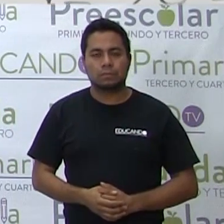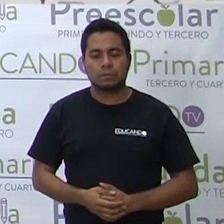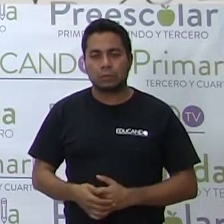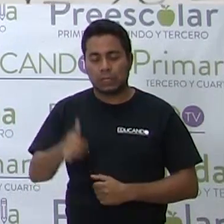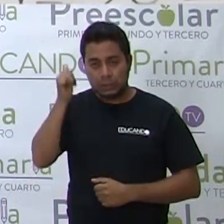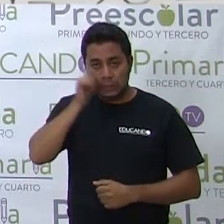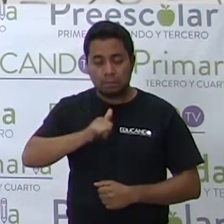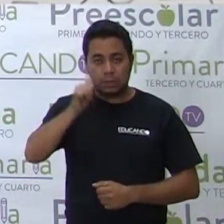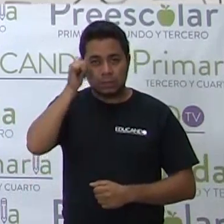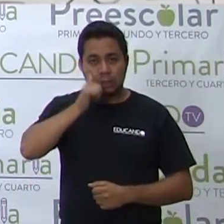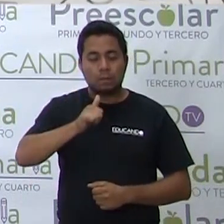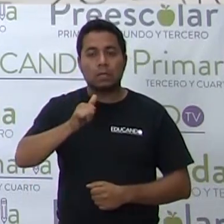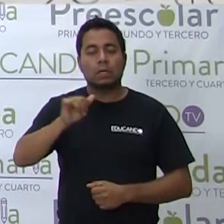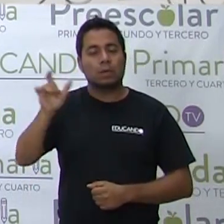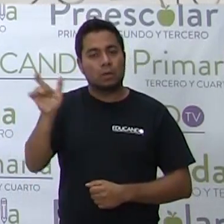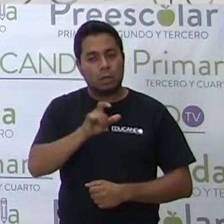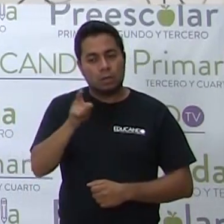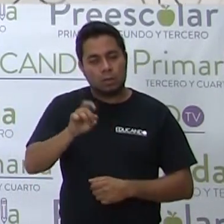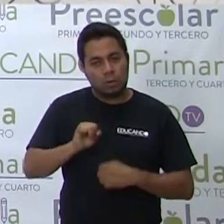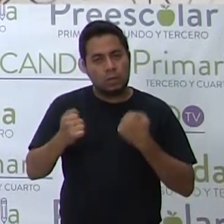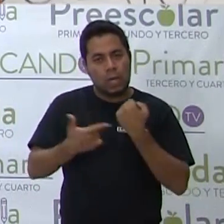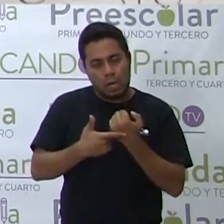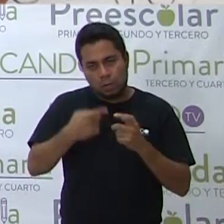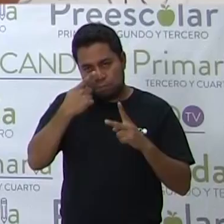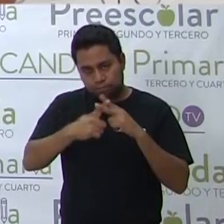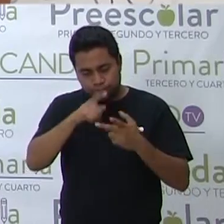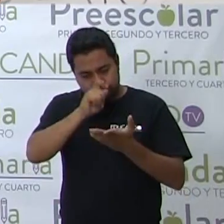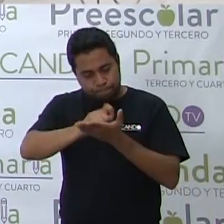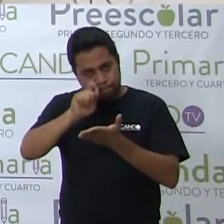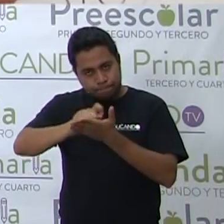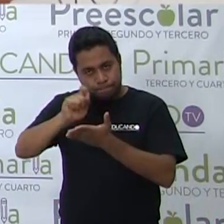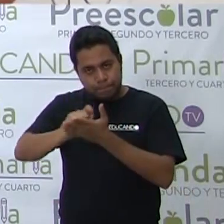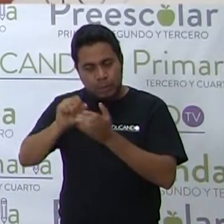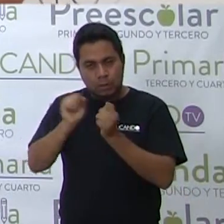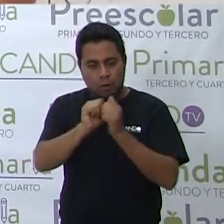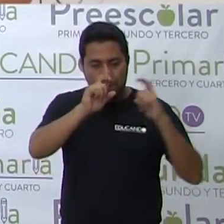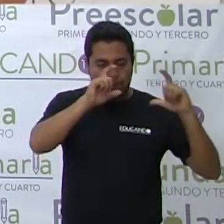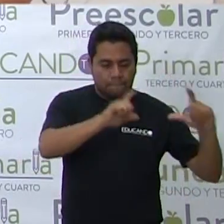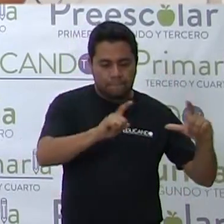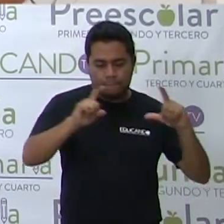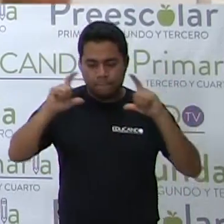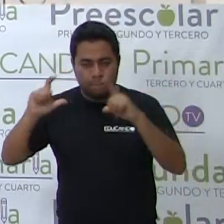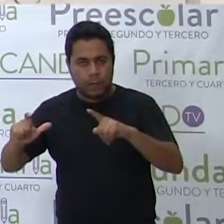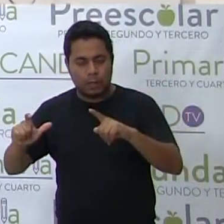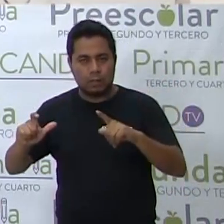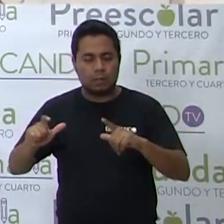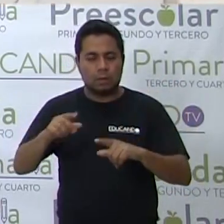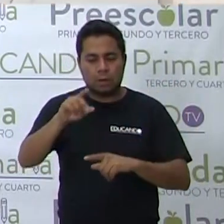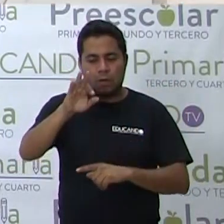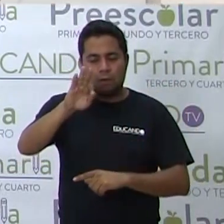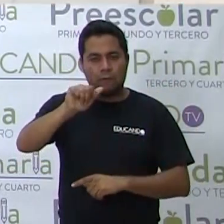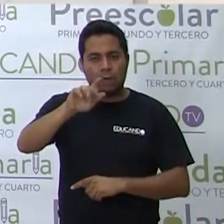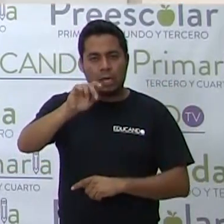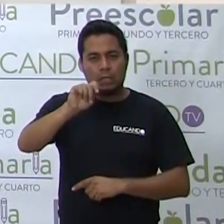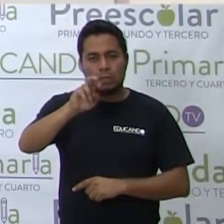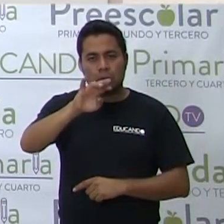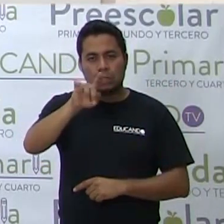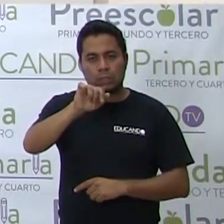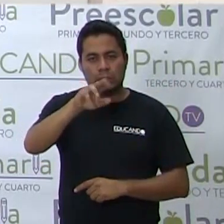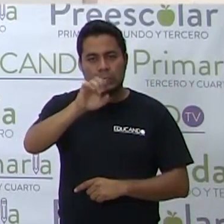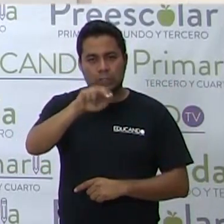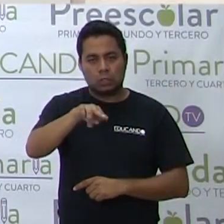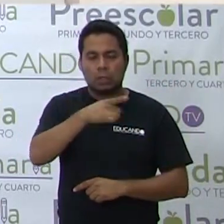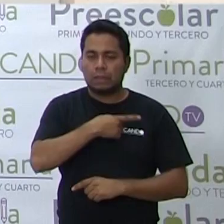cuando hagamos un un problema una ecuación por factorización si primero tenemos que